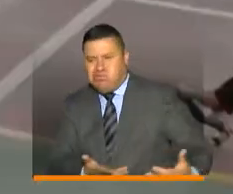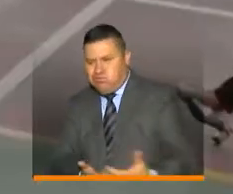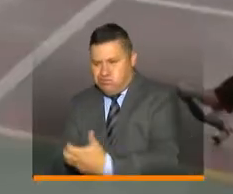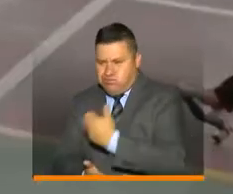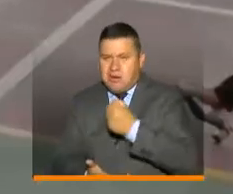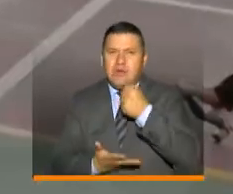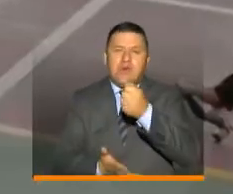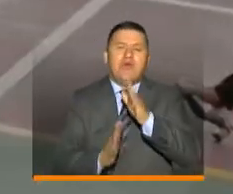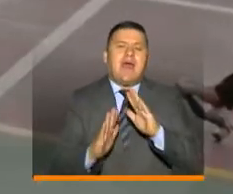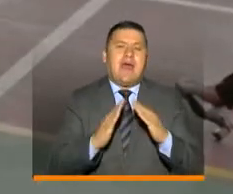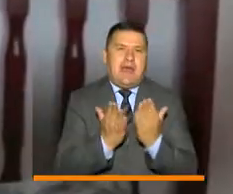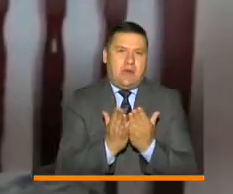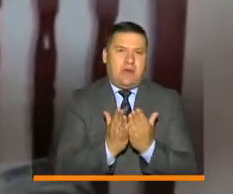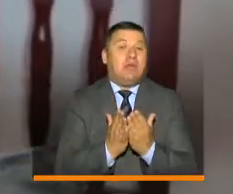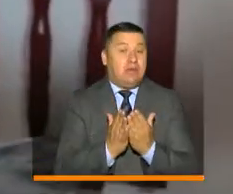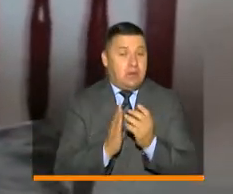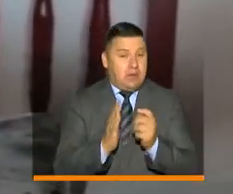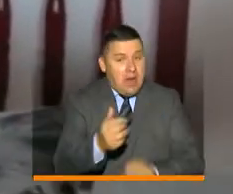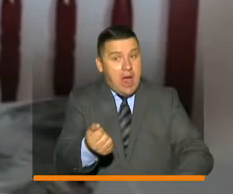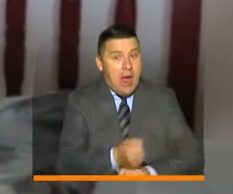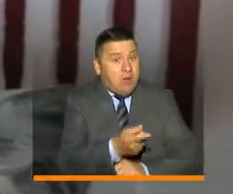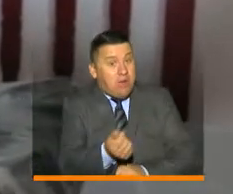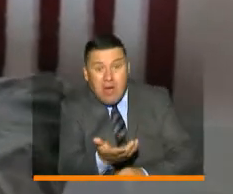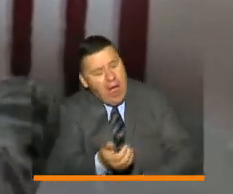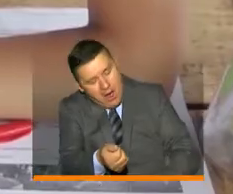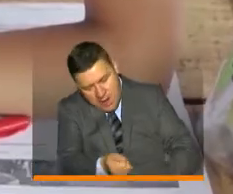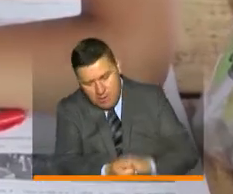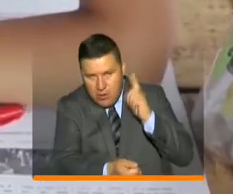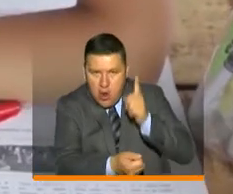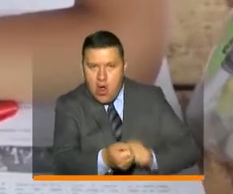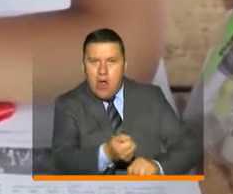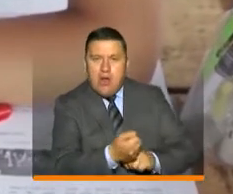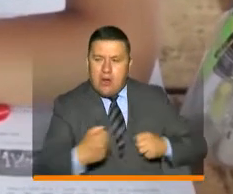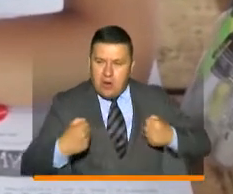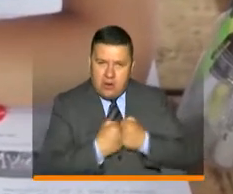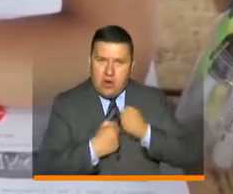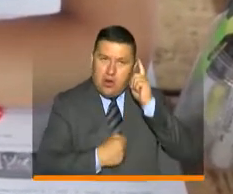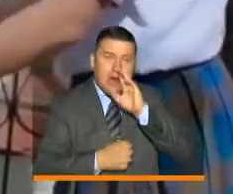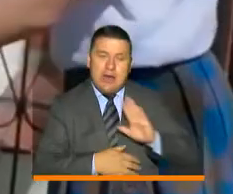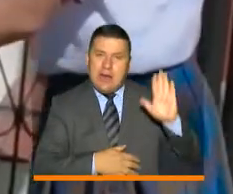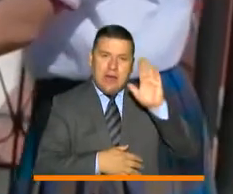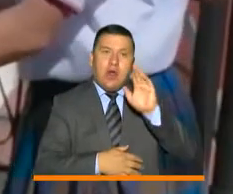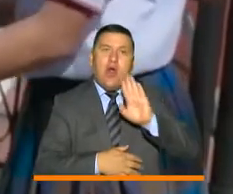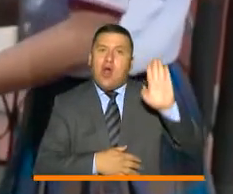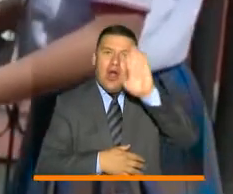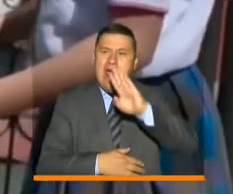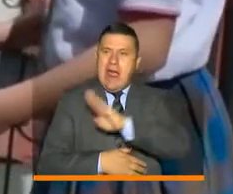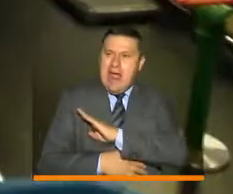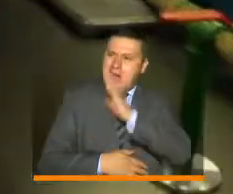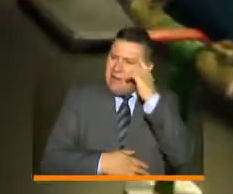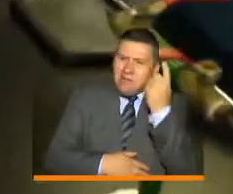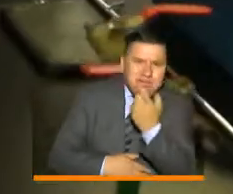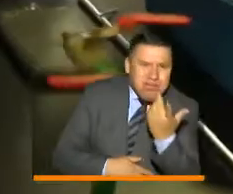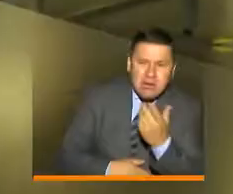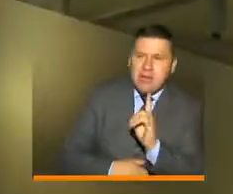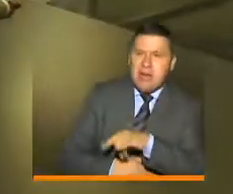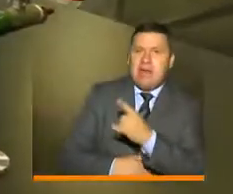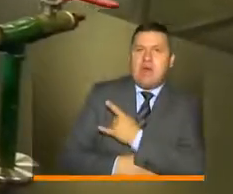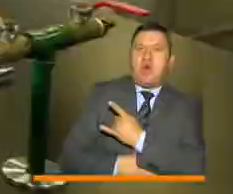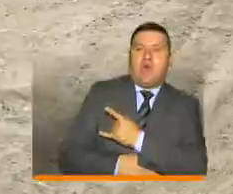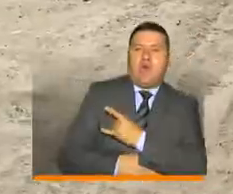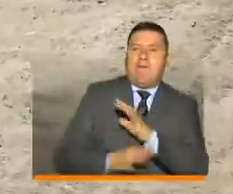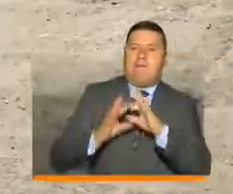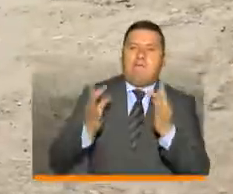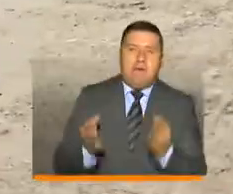la Educación, que contempla apoyos financieros uniendo esfuerzos entre el Gobierno Nacional, las gobernaciones y alcaldías, las universidades y